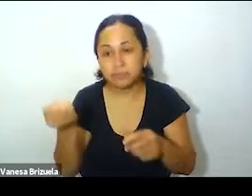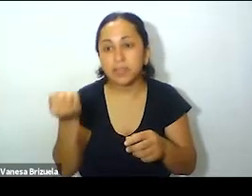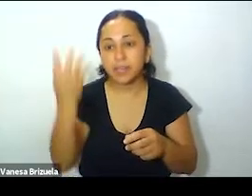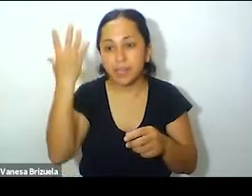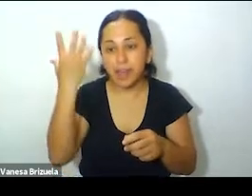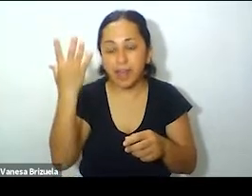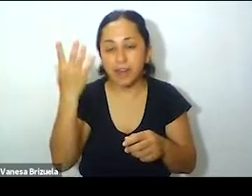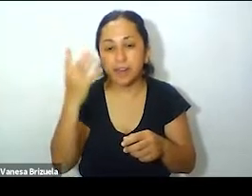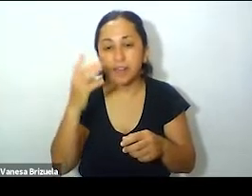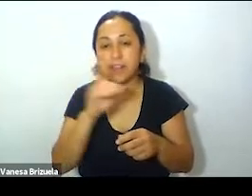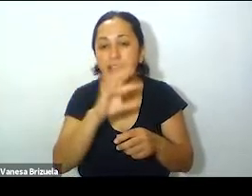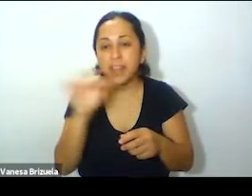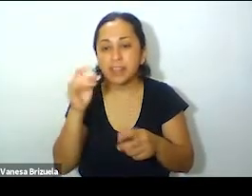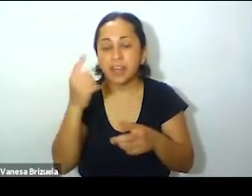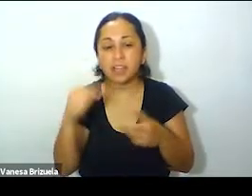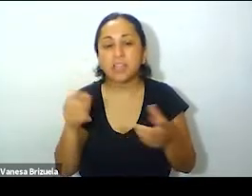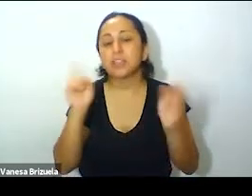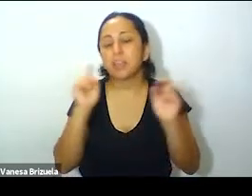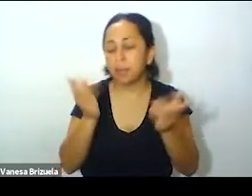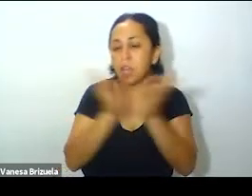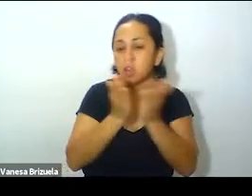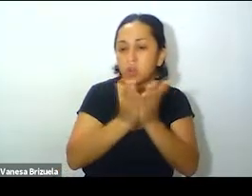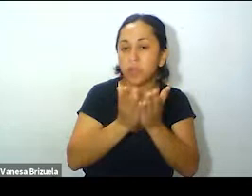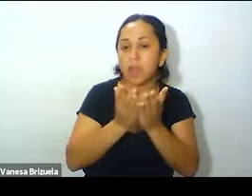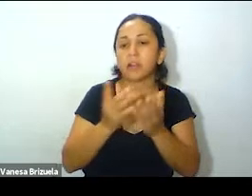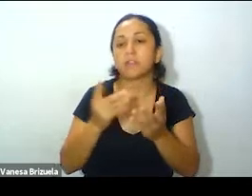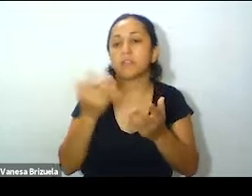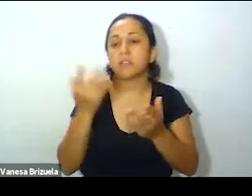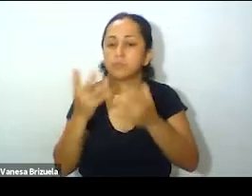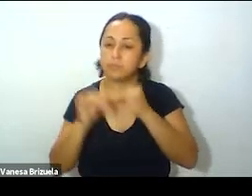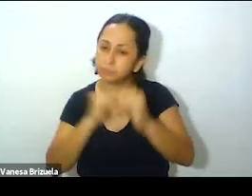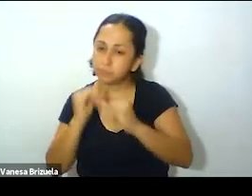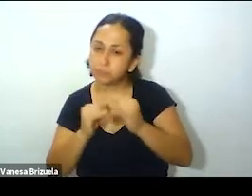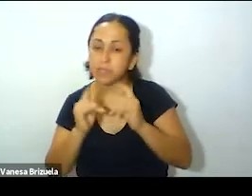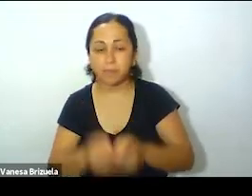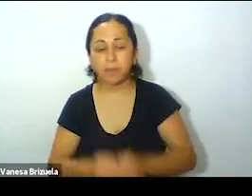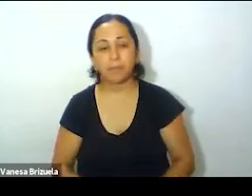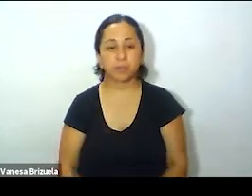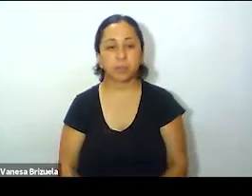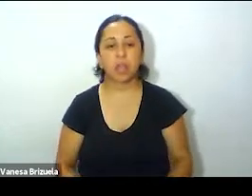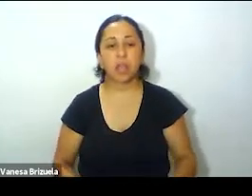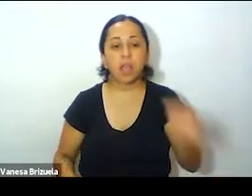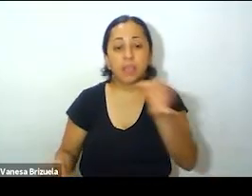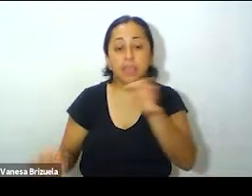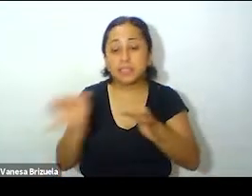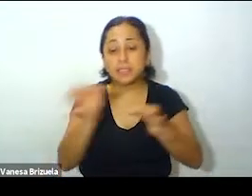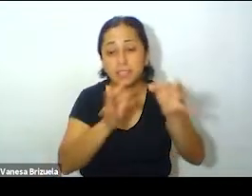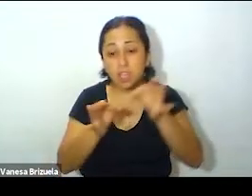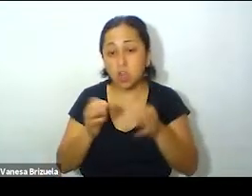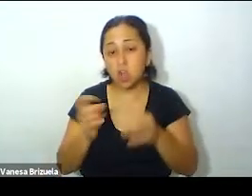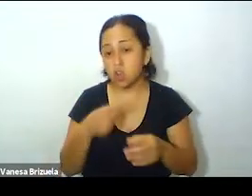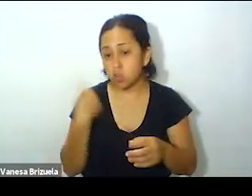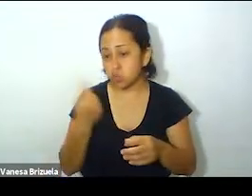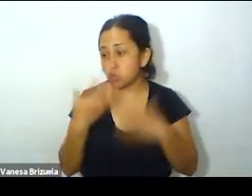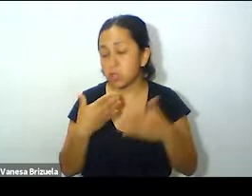tanto crear fuentes tipográficas como estudiar y clasificar las distintas fuentes. En diseño